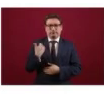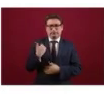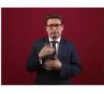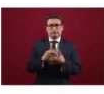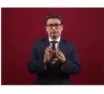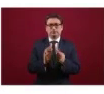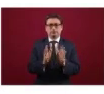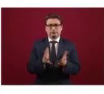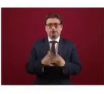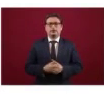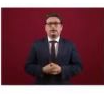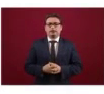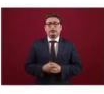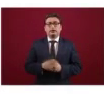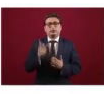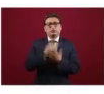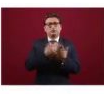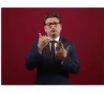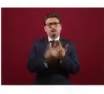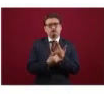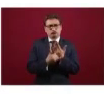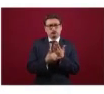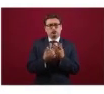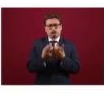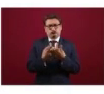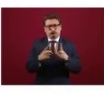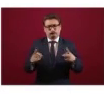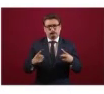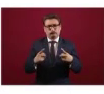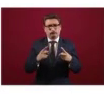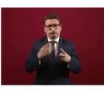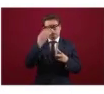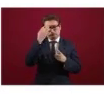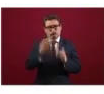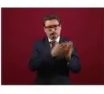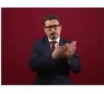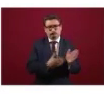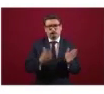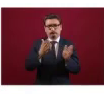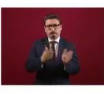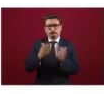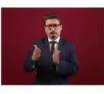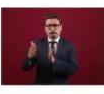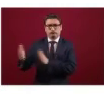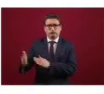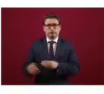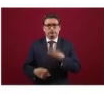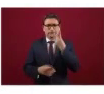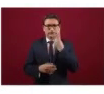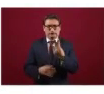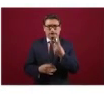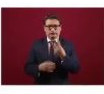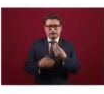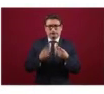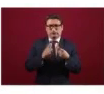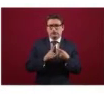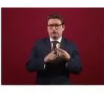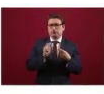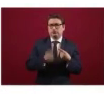este proyecto se está desarrollando en 3 etapas y estamos actualmente con la preparación del